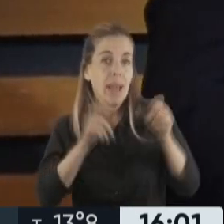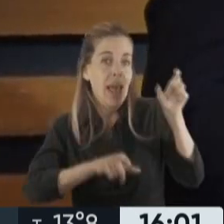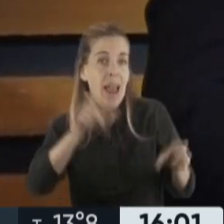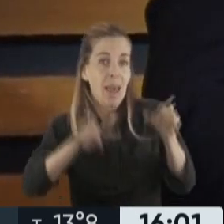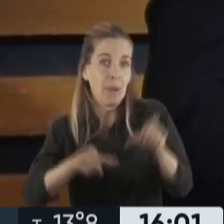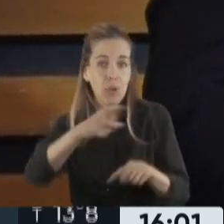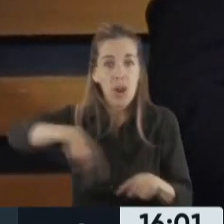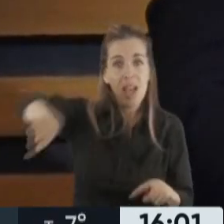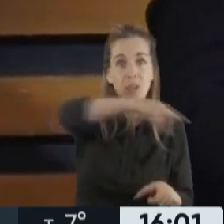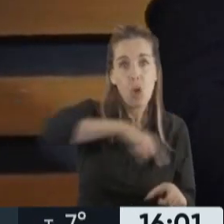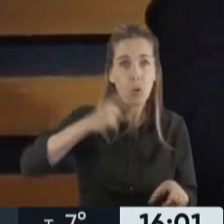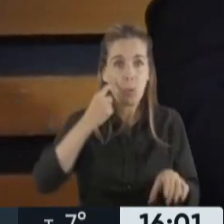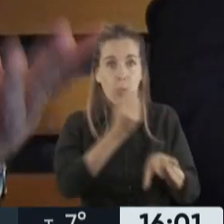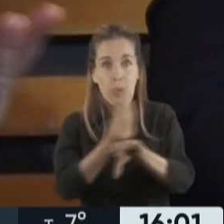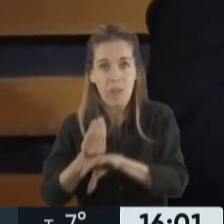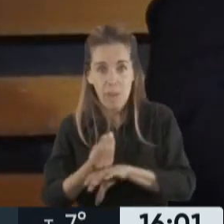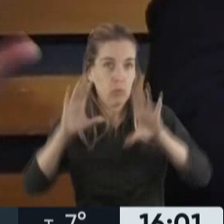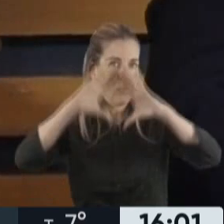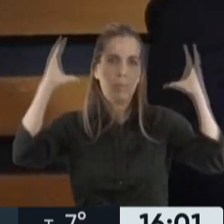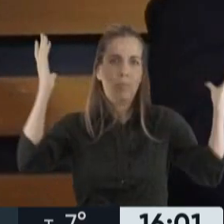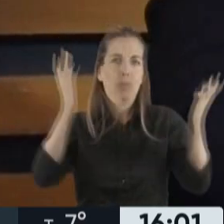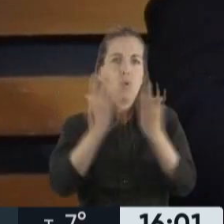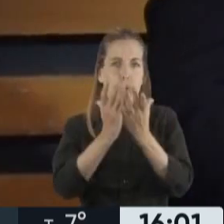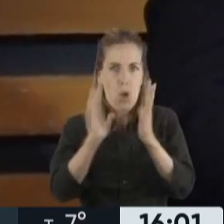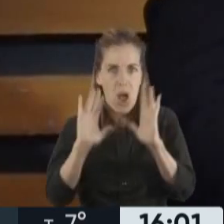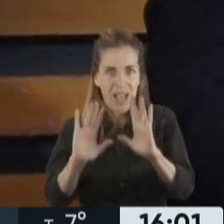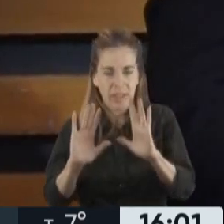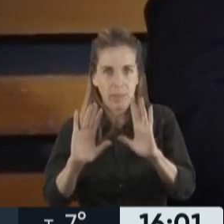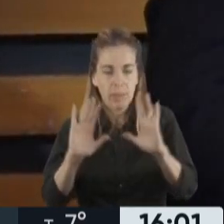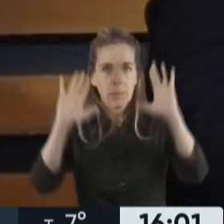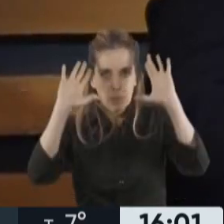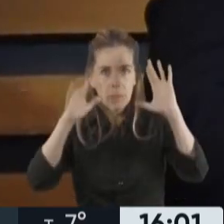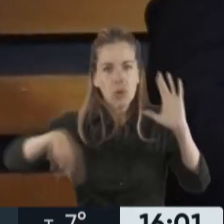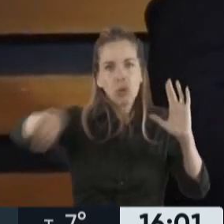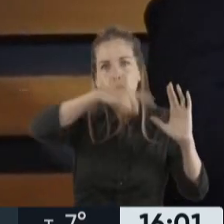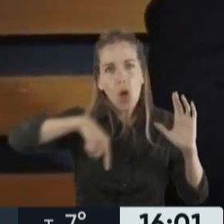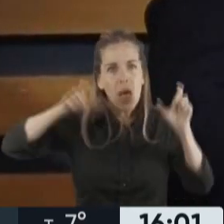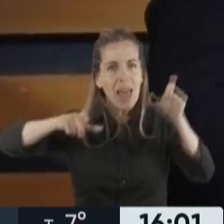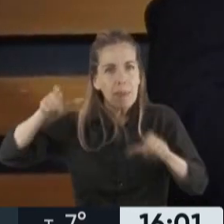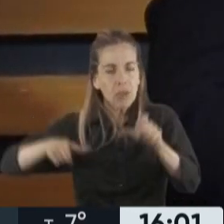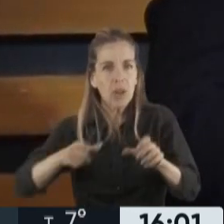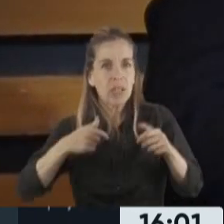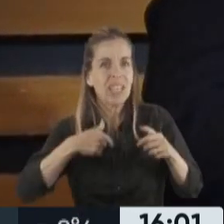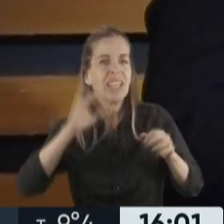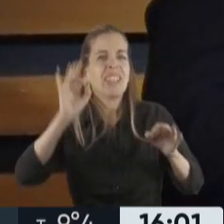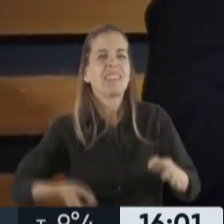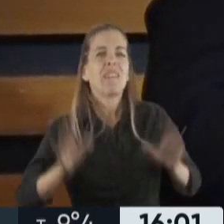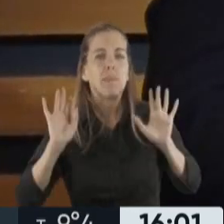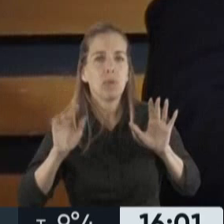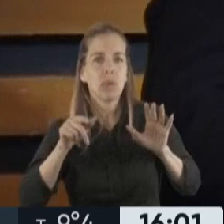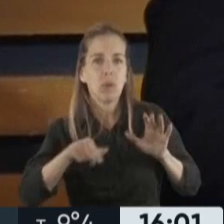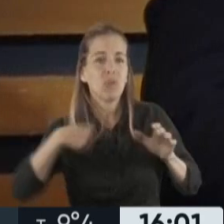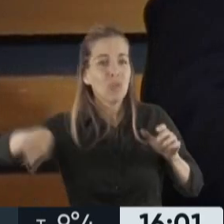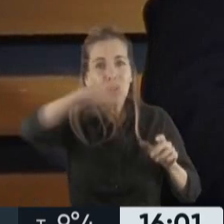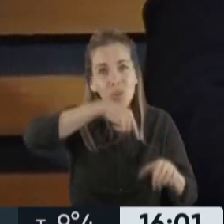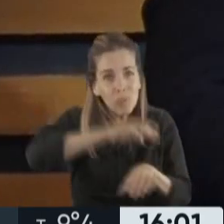esta Tierra, el globo, el planeta, nos hemos dado cuenta que estamos destruyendo el planeta.